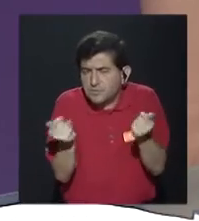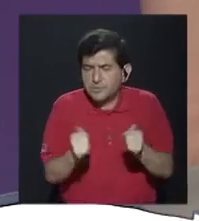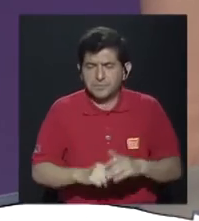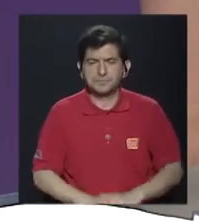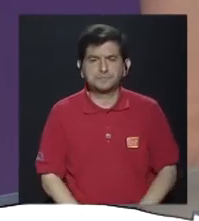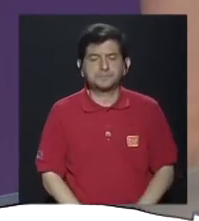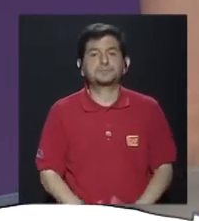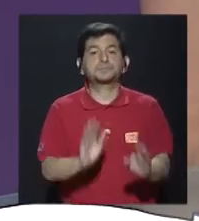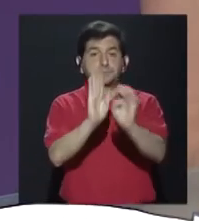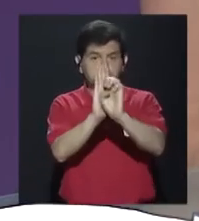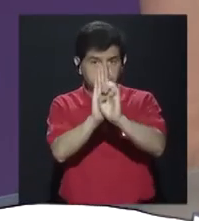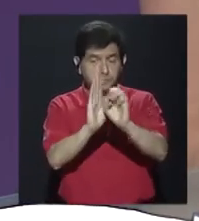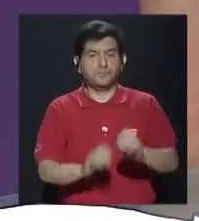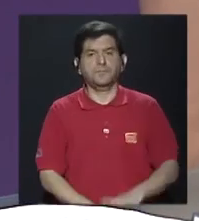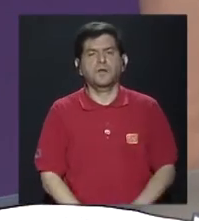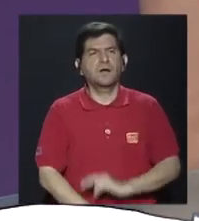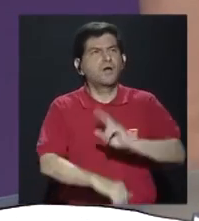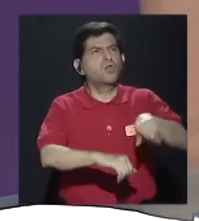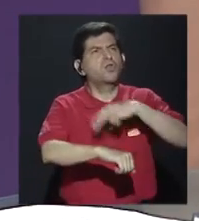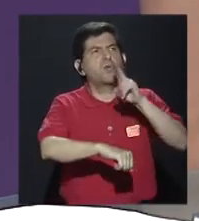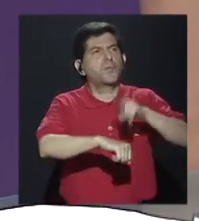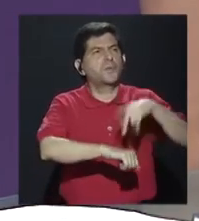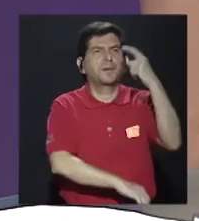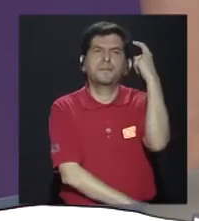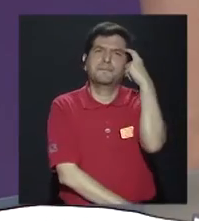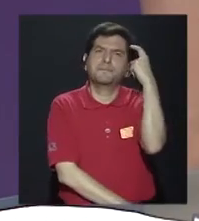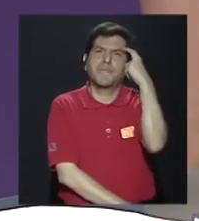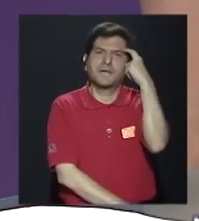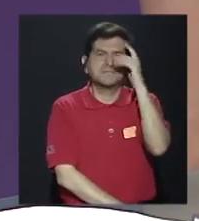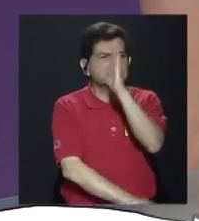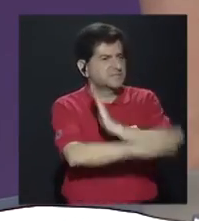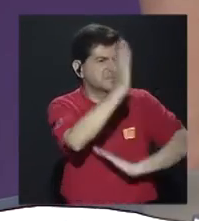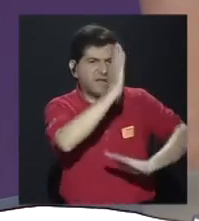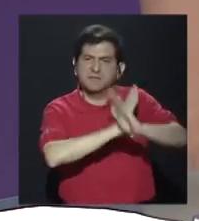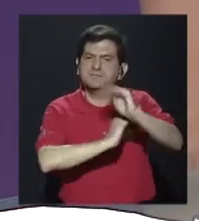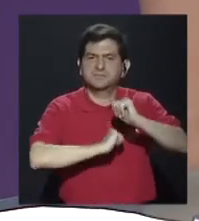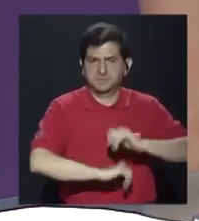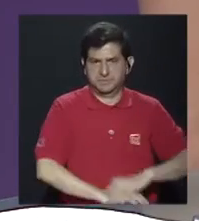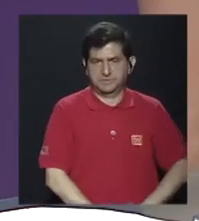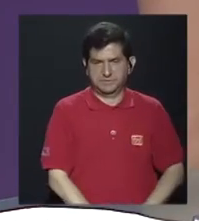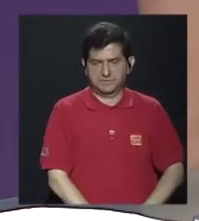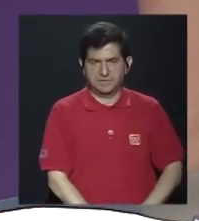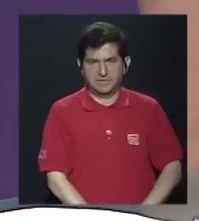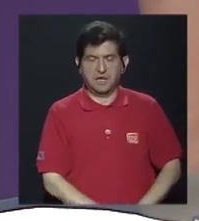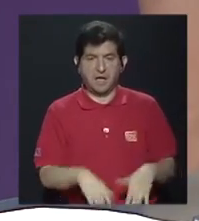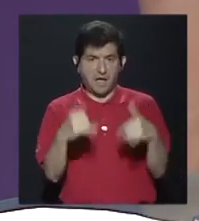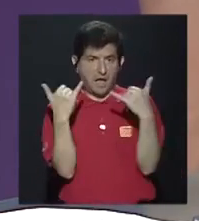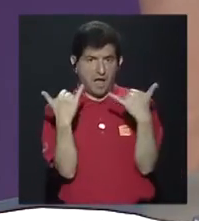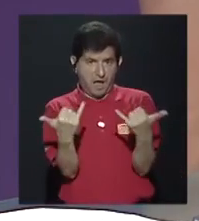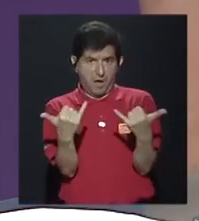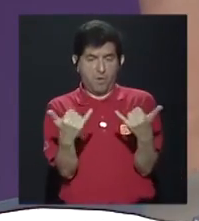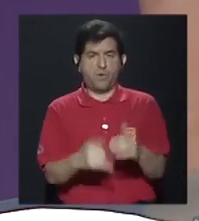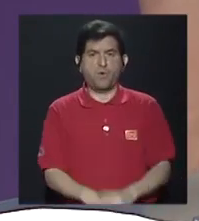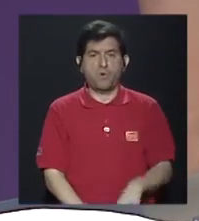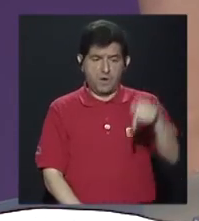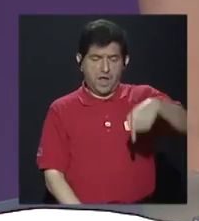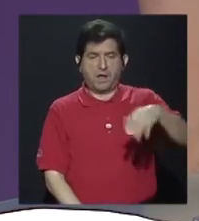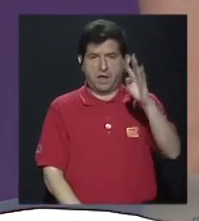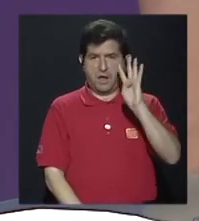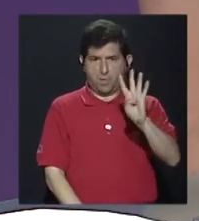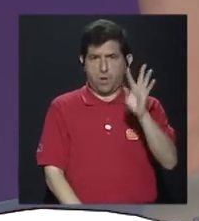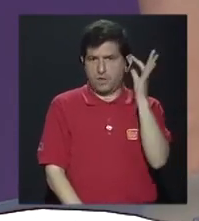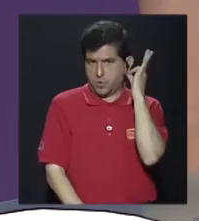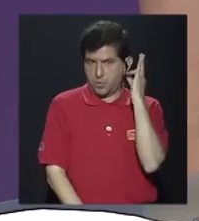ejemplo, generalmente se piensa en discapacidad. Y bueno, ahora aquí estamos cuatro mujeres